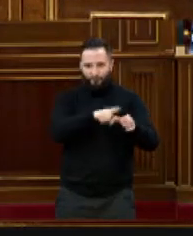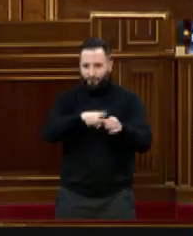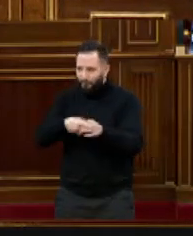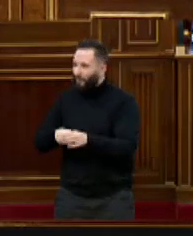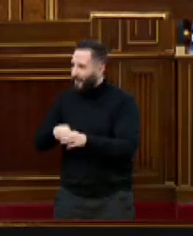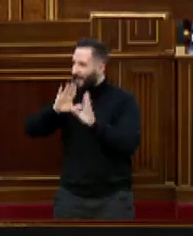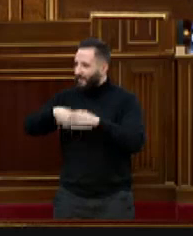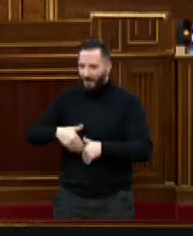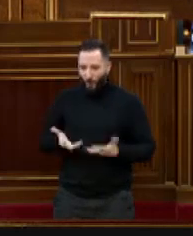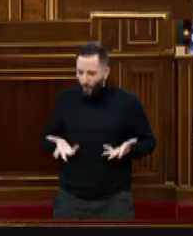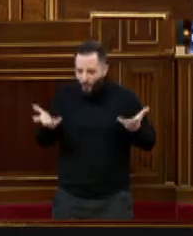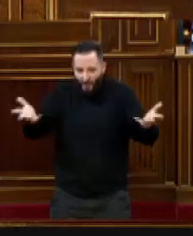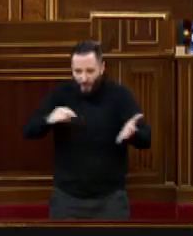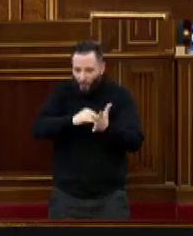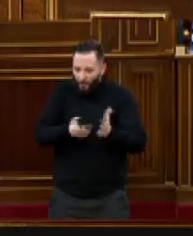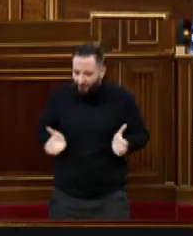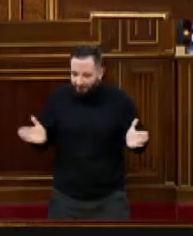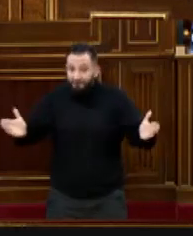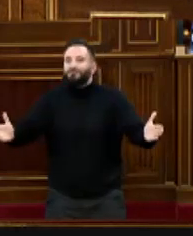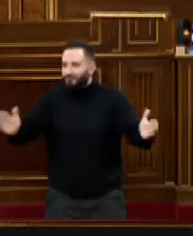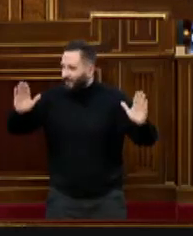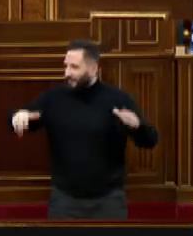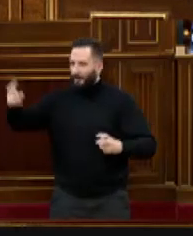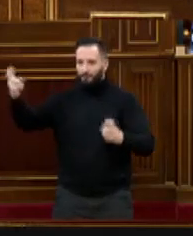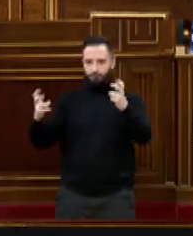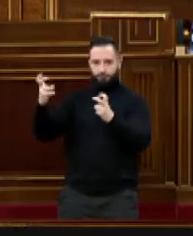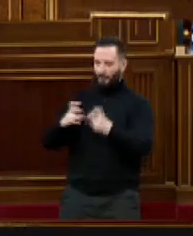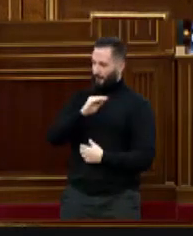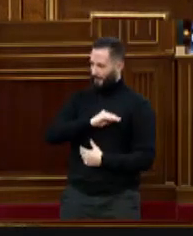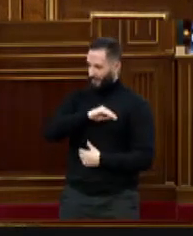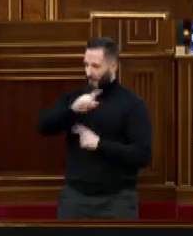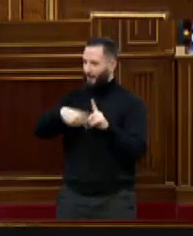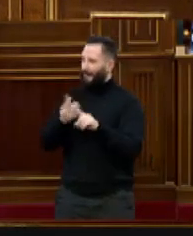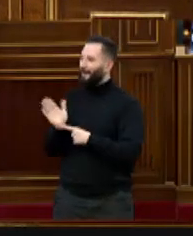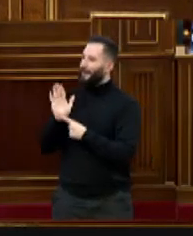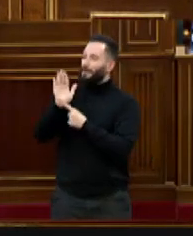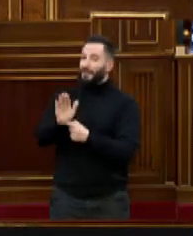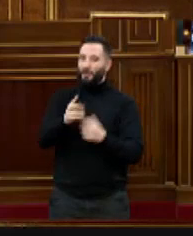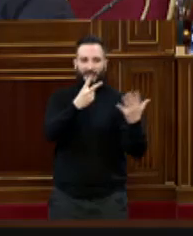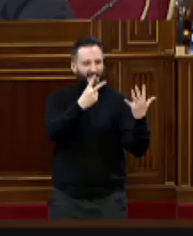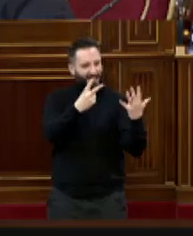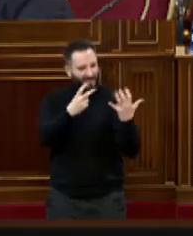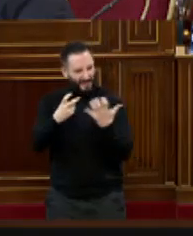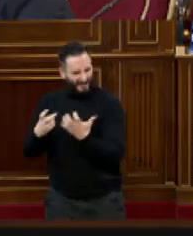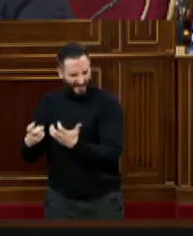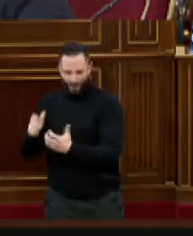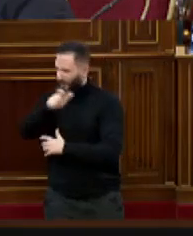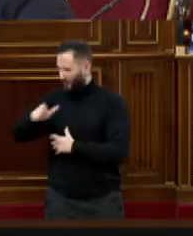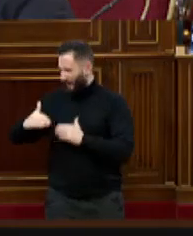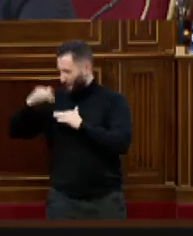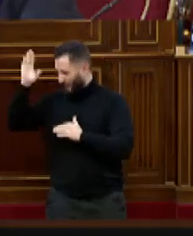de las posibilidades y en la parte virtual tenemos un nutrido representación de más de 600 personas no sin duda